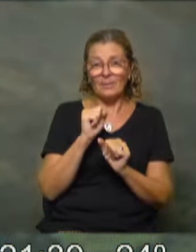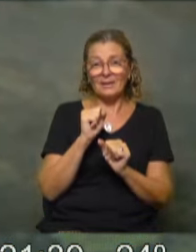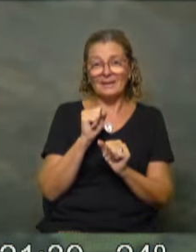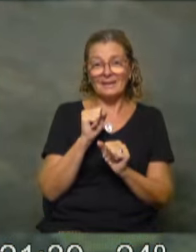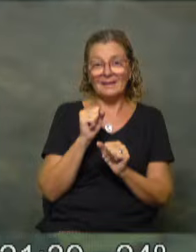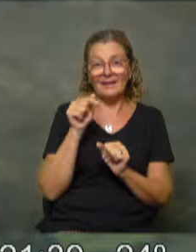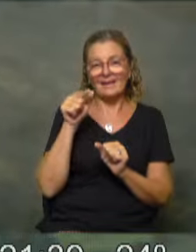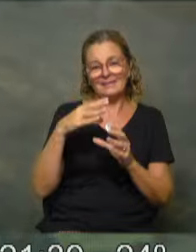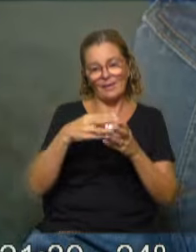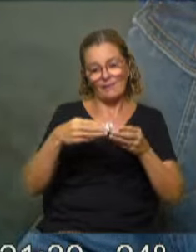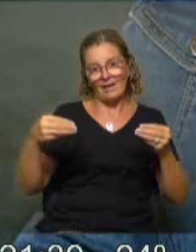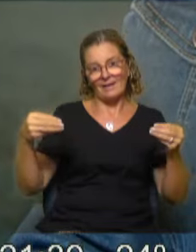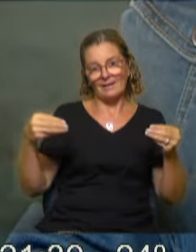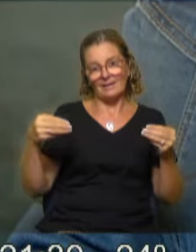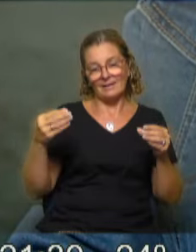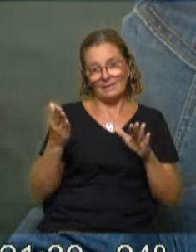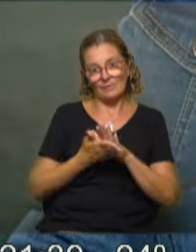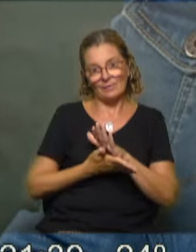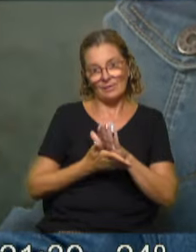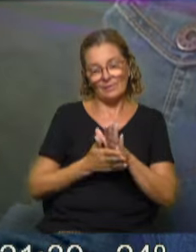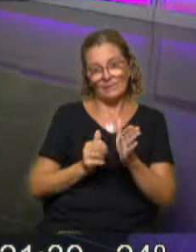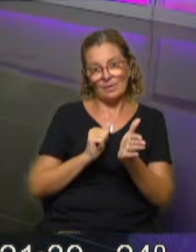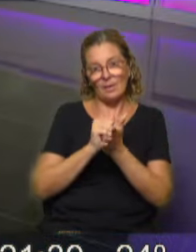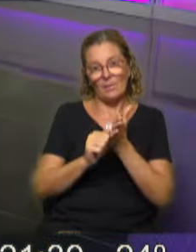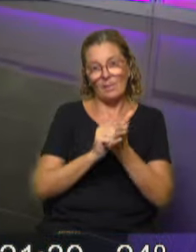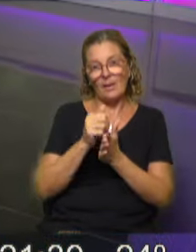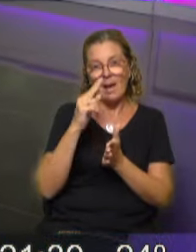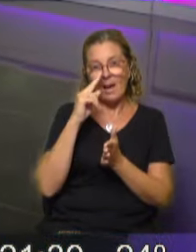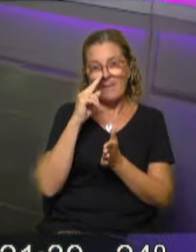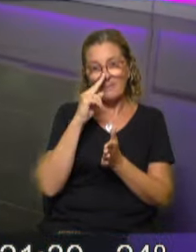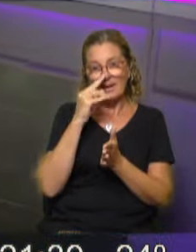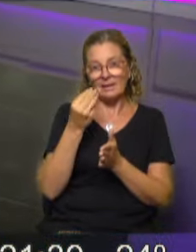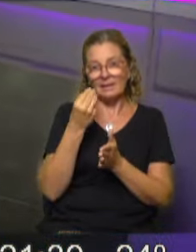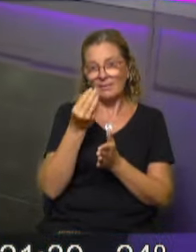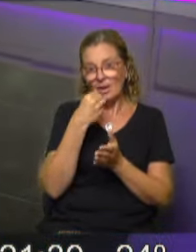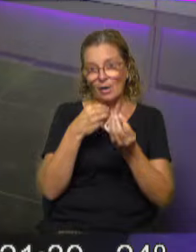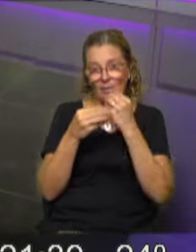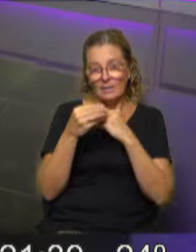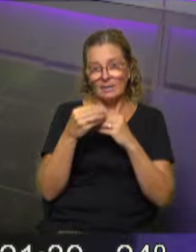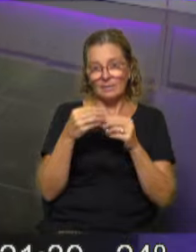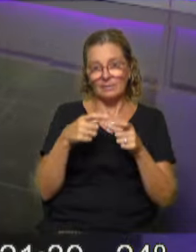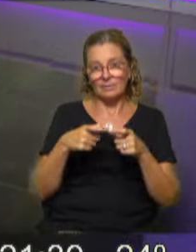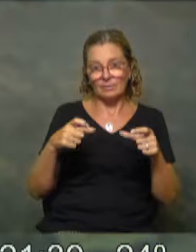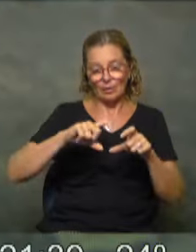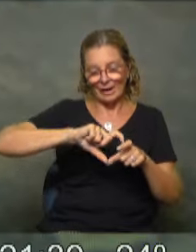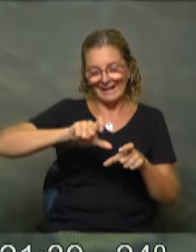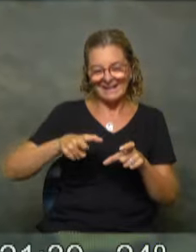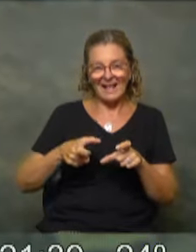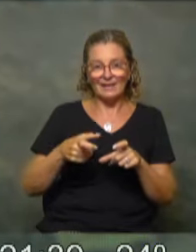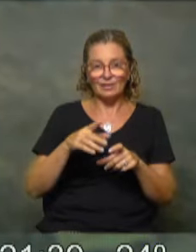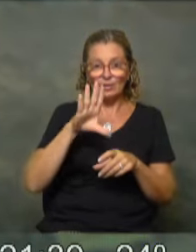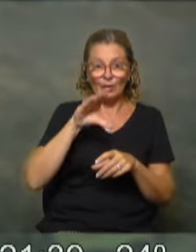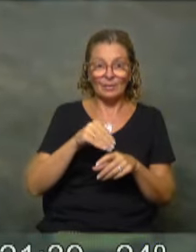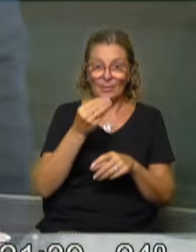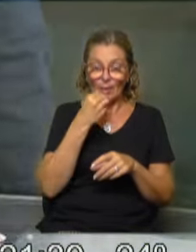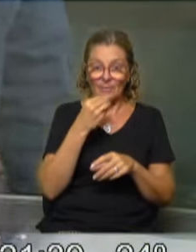allá una baguette con una mortadela es... Me paso comiendo pan, ¿qué vas a comer? Baguette, croissant, todo eso. Perfecto.